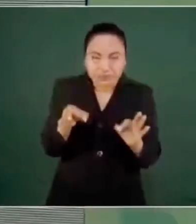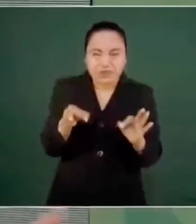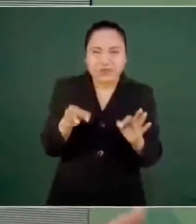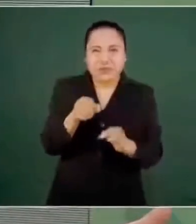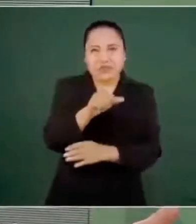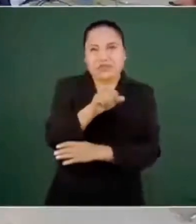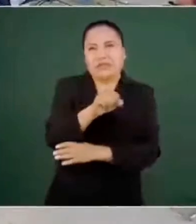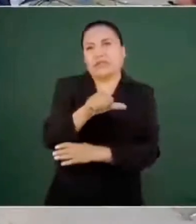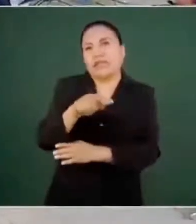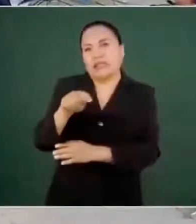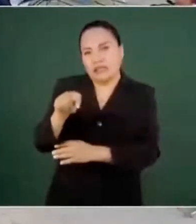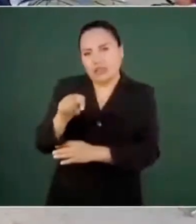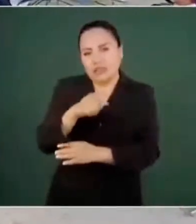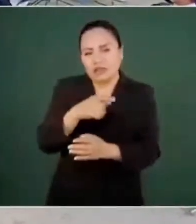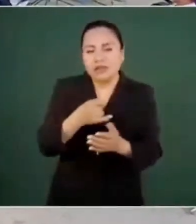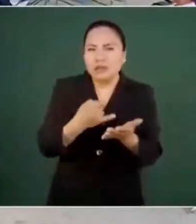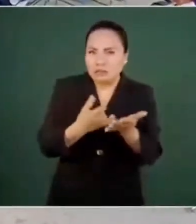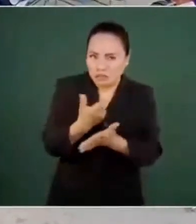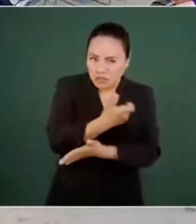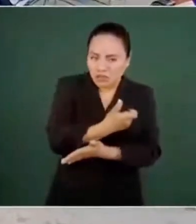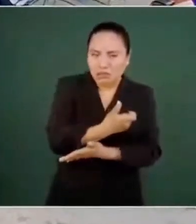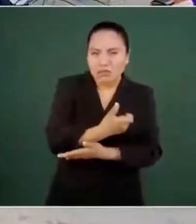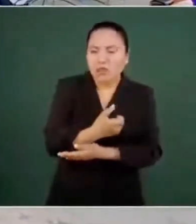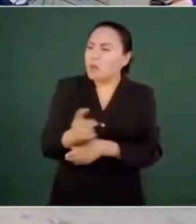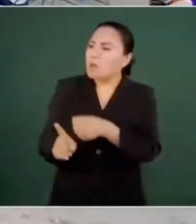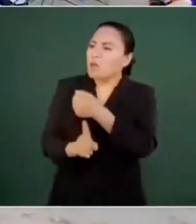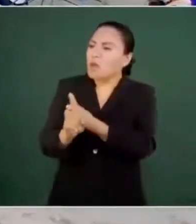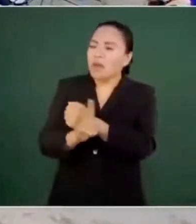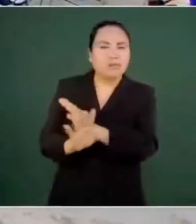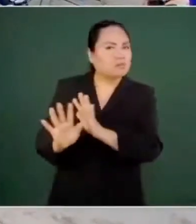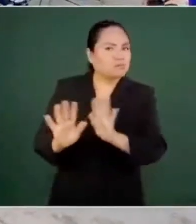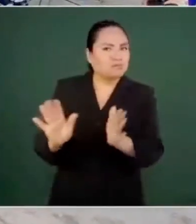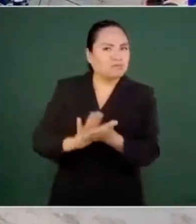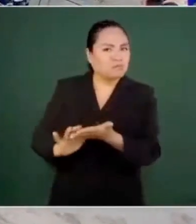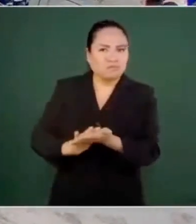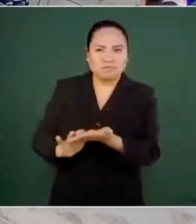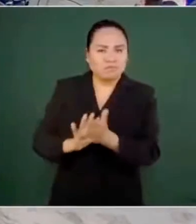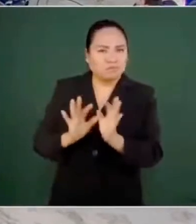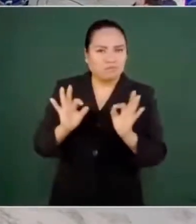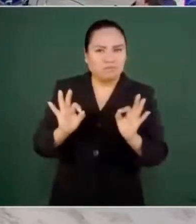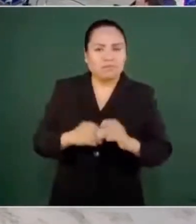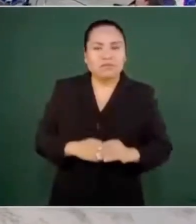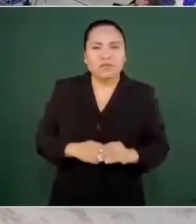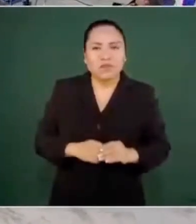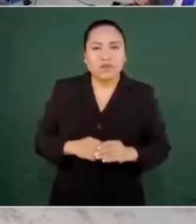no hay ningún problema. Y los 2